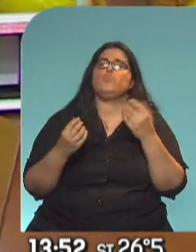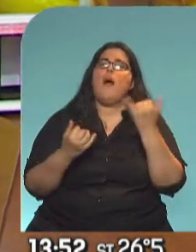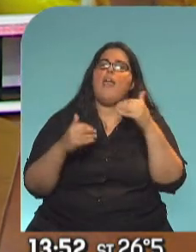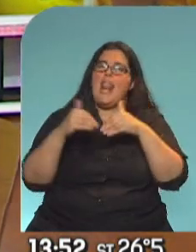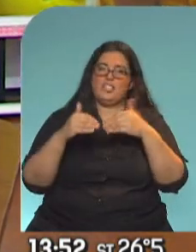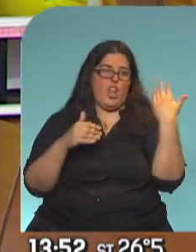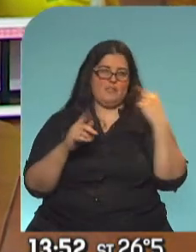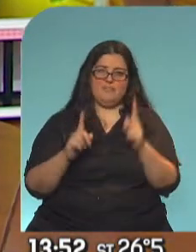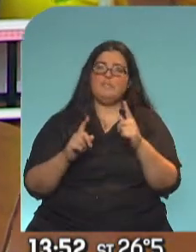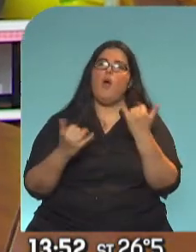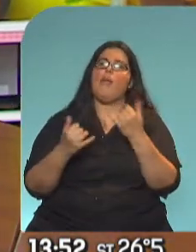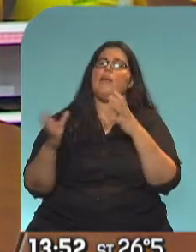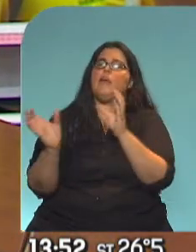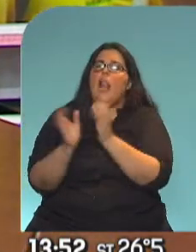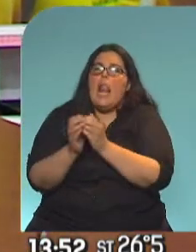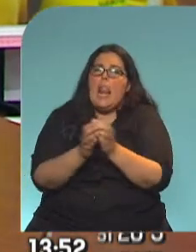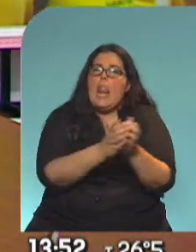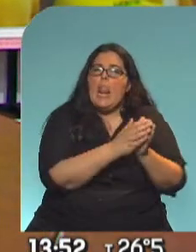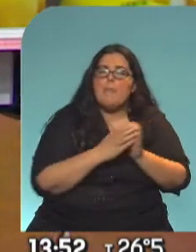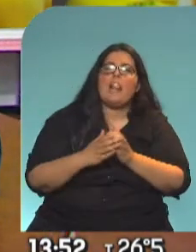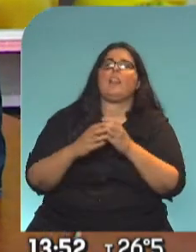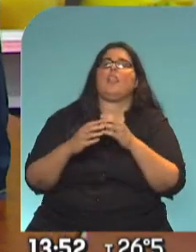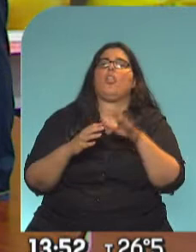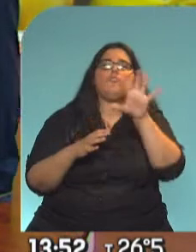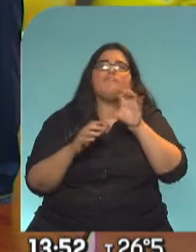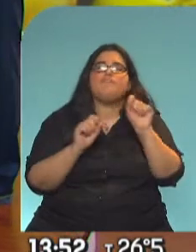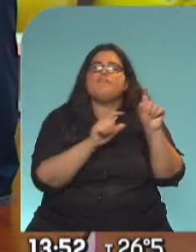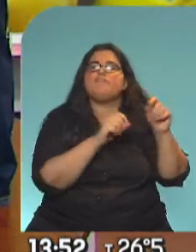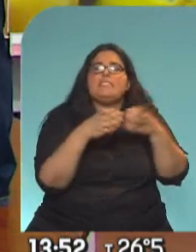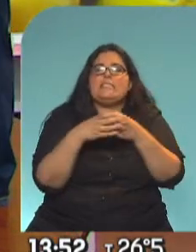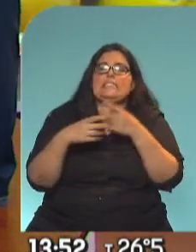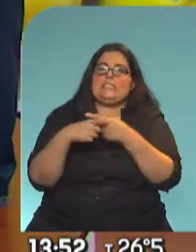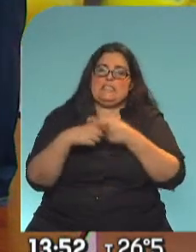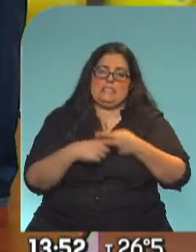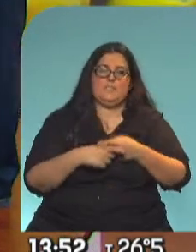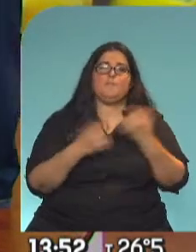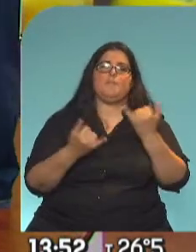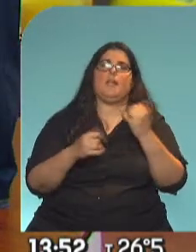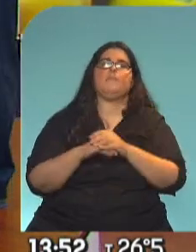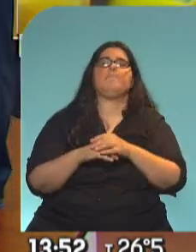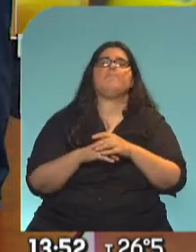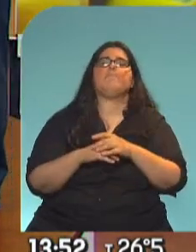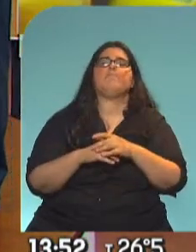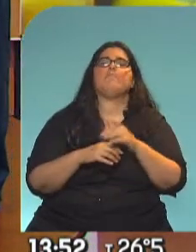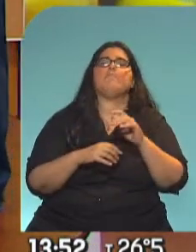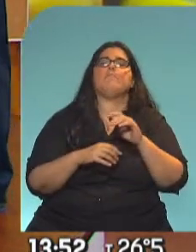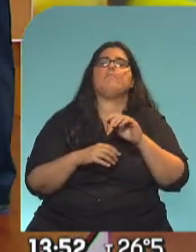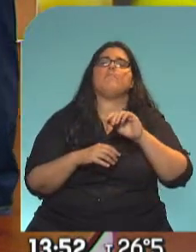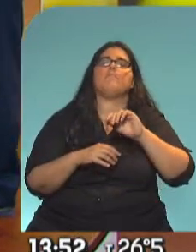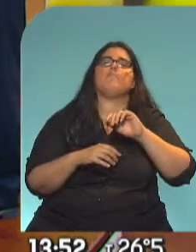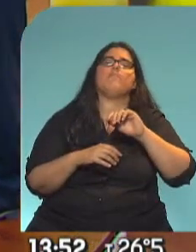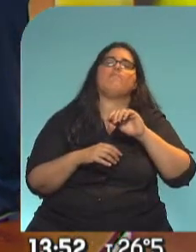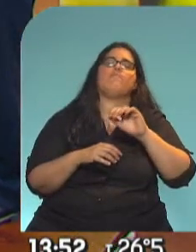chicos, partidos locales que se enfrentan. Entre los principales, el complejo